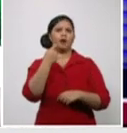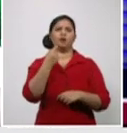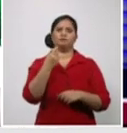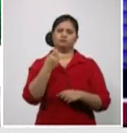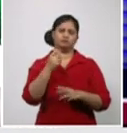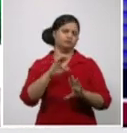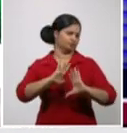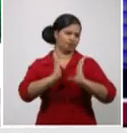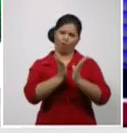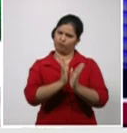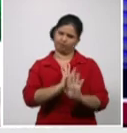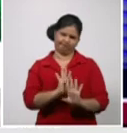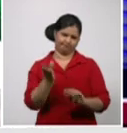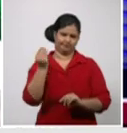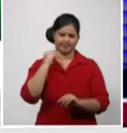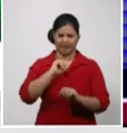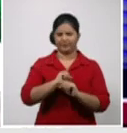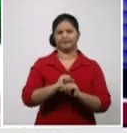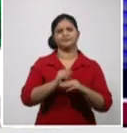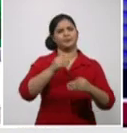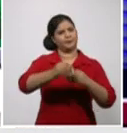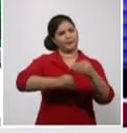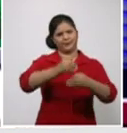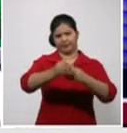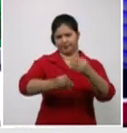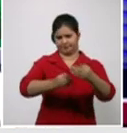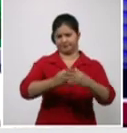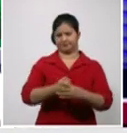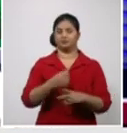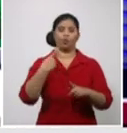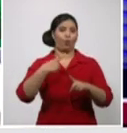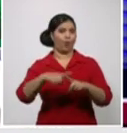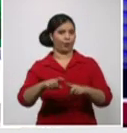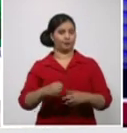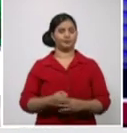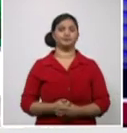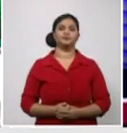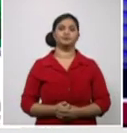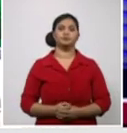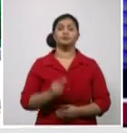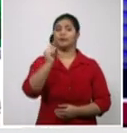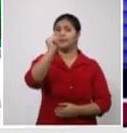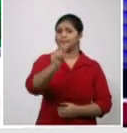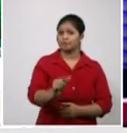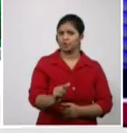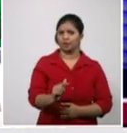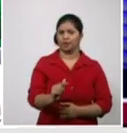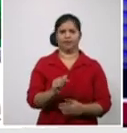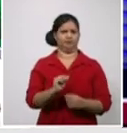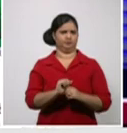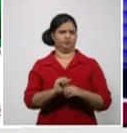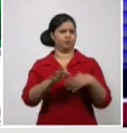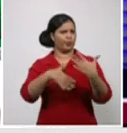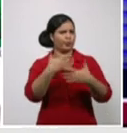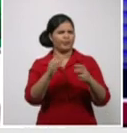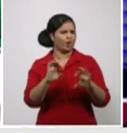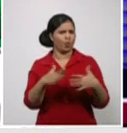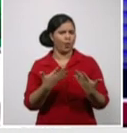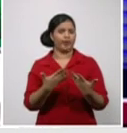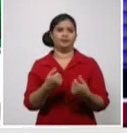es, si además de eso tiene una determinada edad y si además de eso